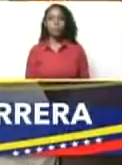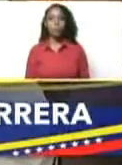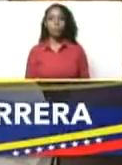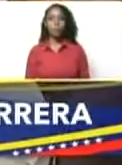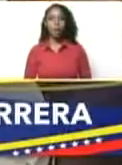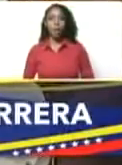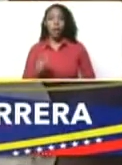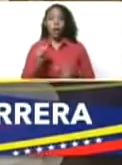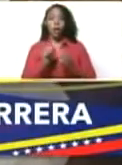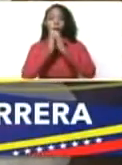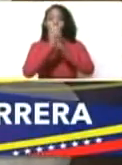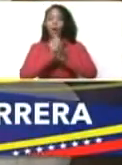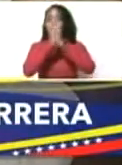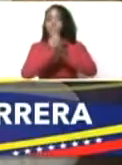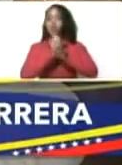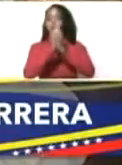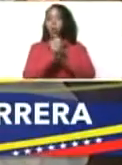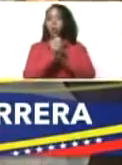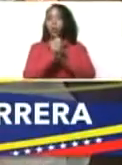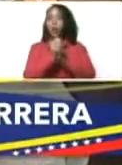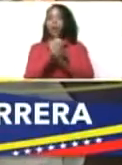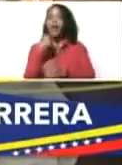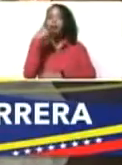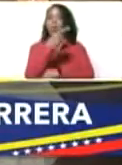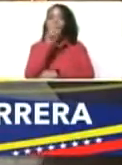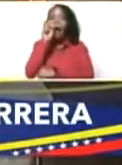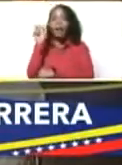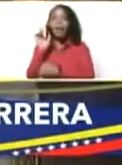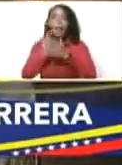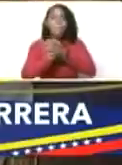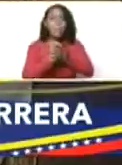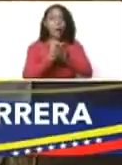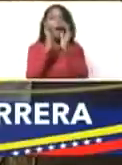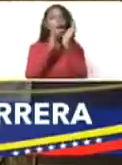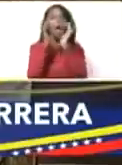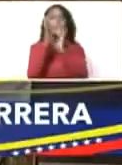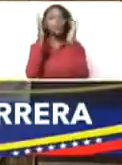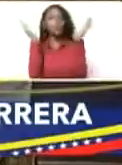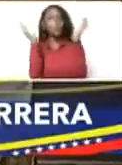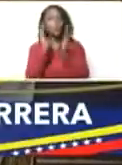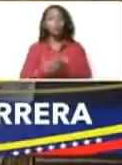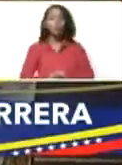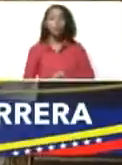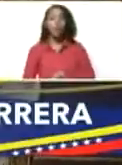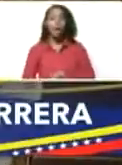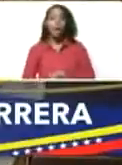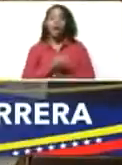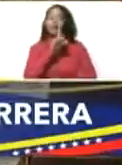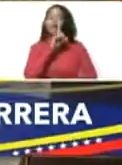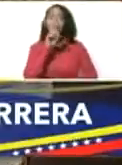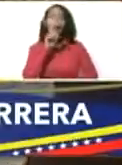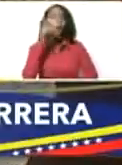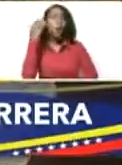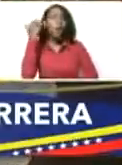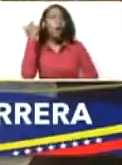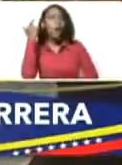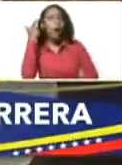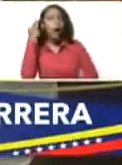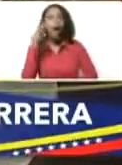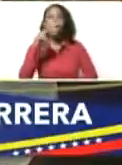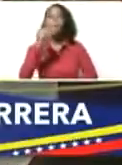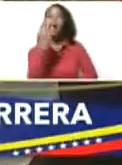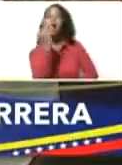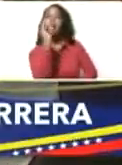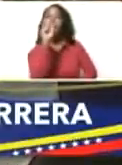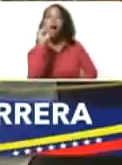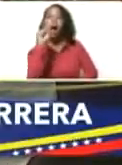Una plegaria que la pronunció aquella amiga de Jesús, que se llamaba María, la